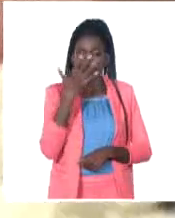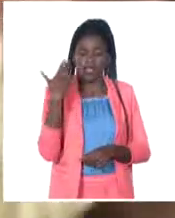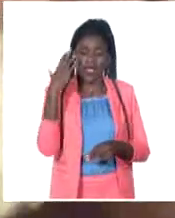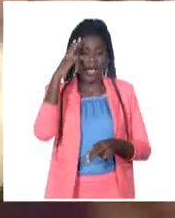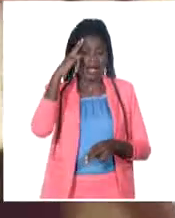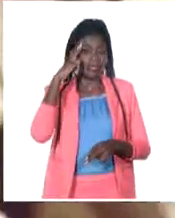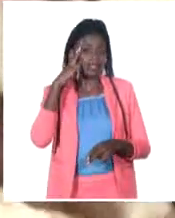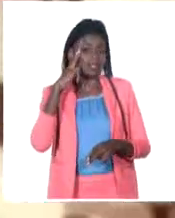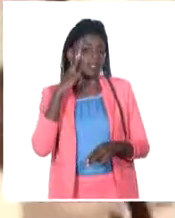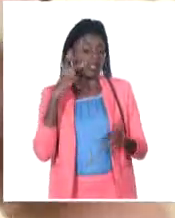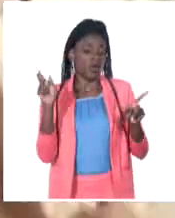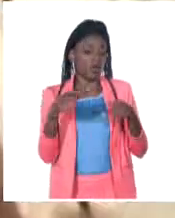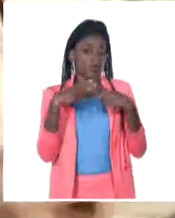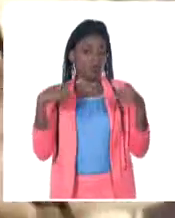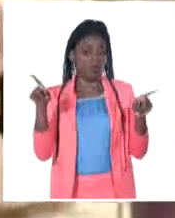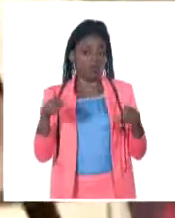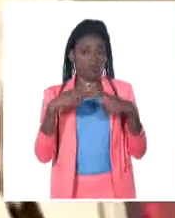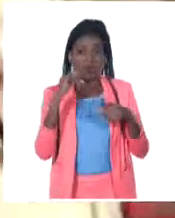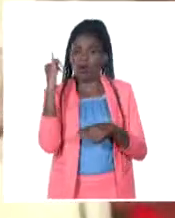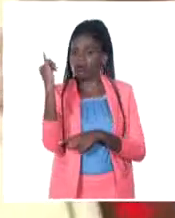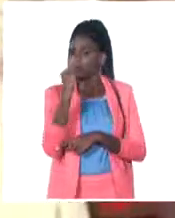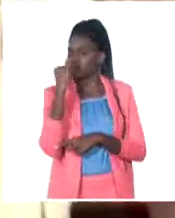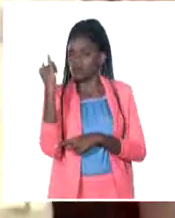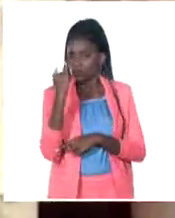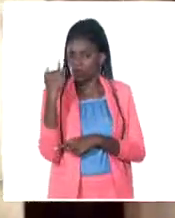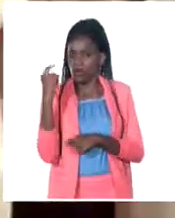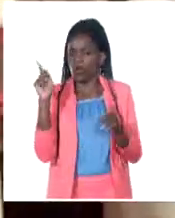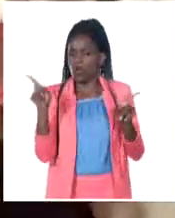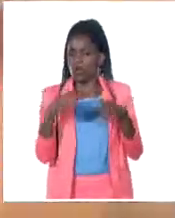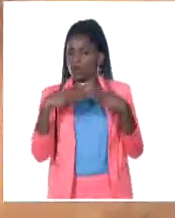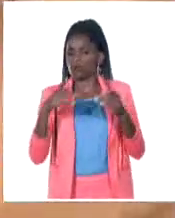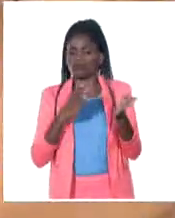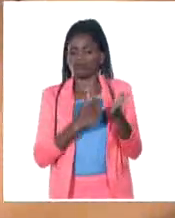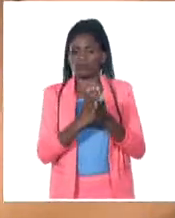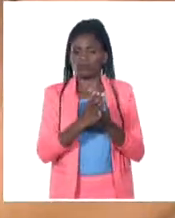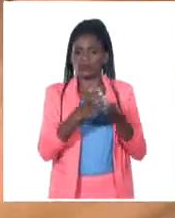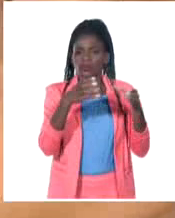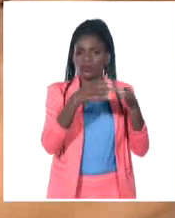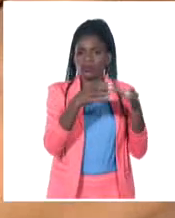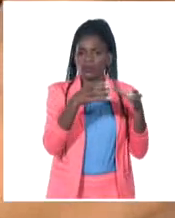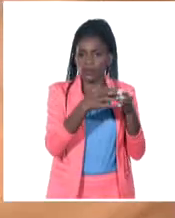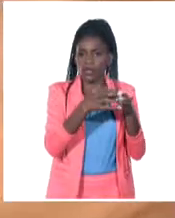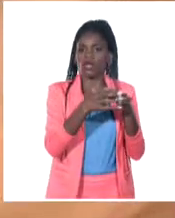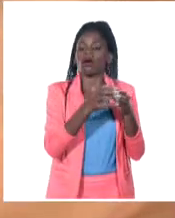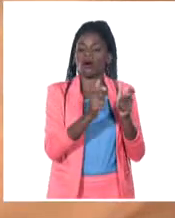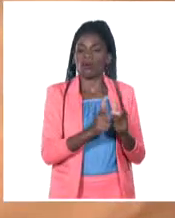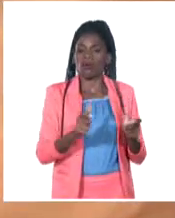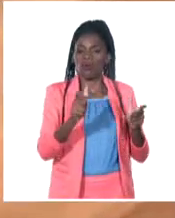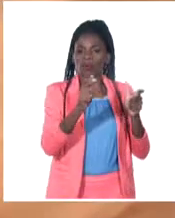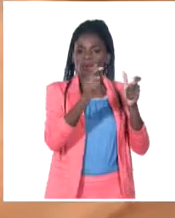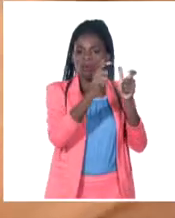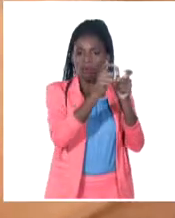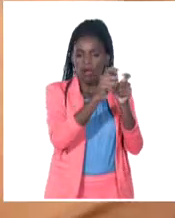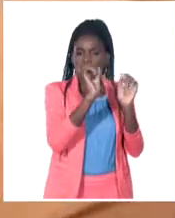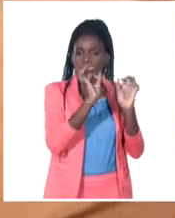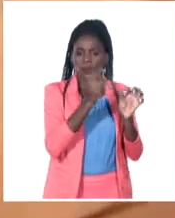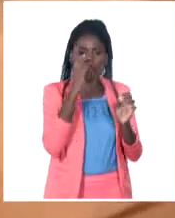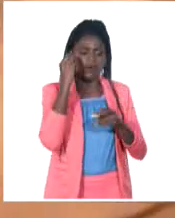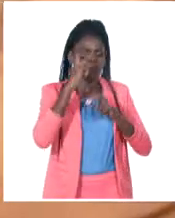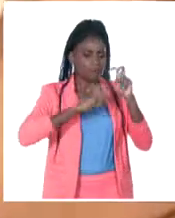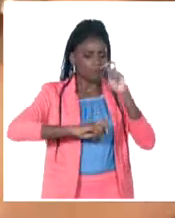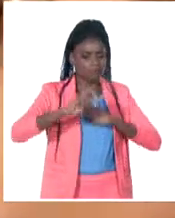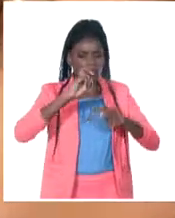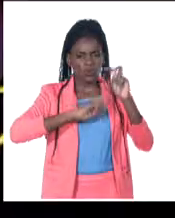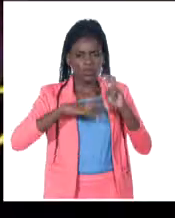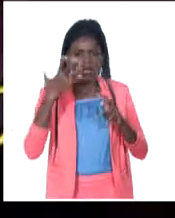tradicionales y también música del panorama internacional, la orquesta constituye hoy patrimonio, y sus esencias también son estudiadas por